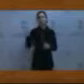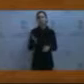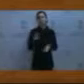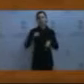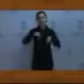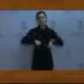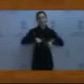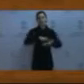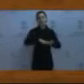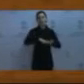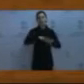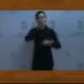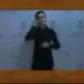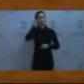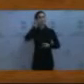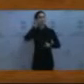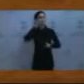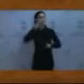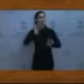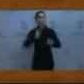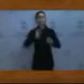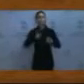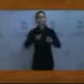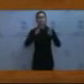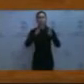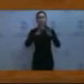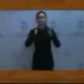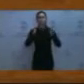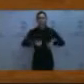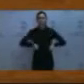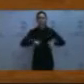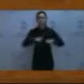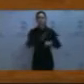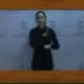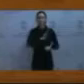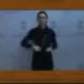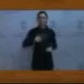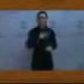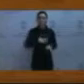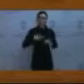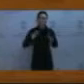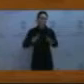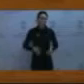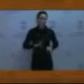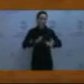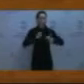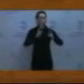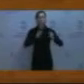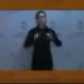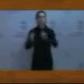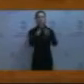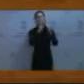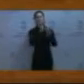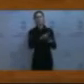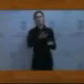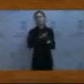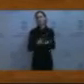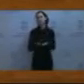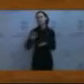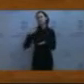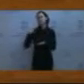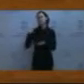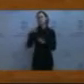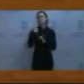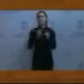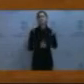cosas raras, también defendemos un nuevo acuerdo de interinos que satisfaga y dé respuesta a necesidades que han aparecido en los últimos procesos